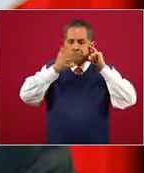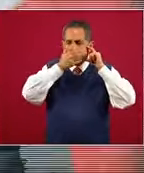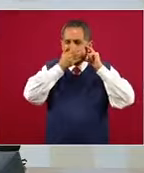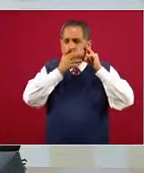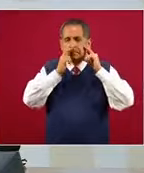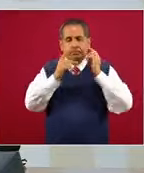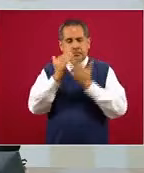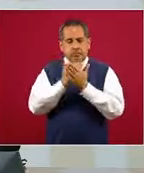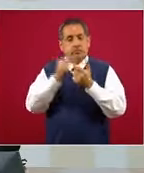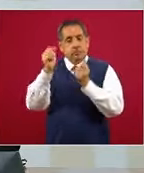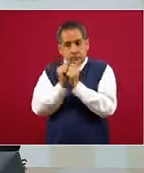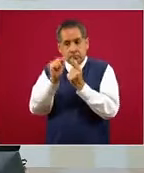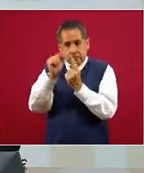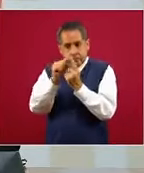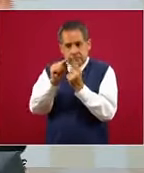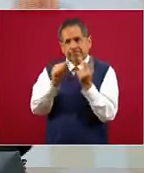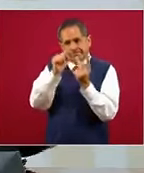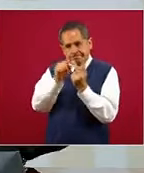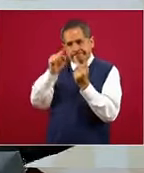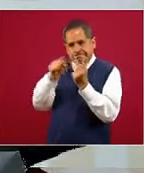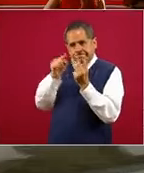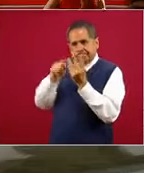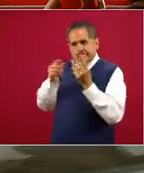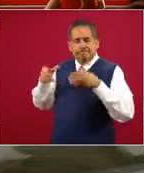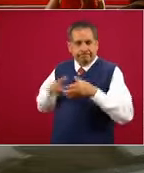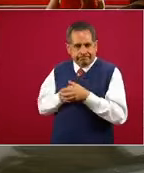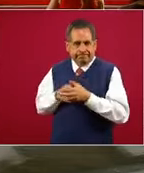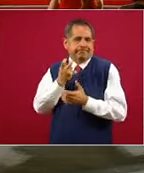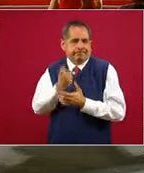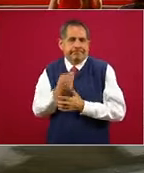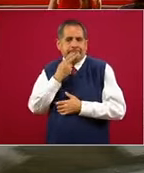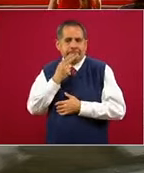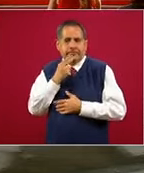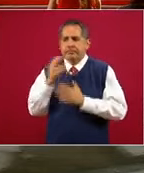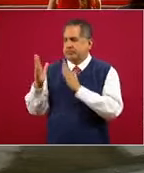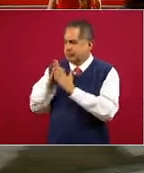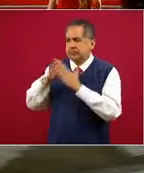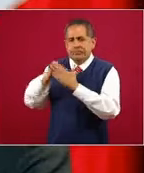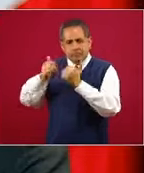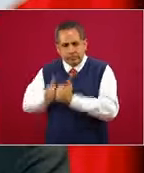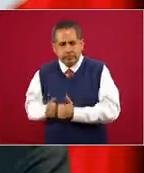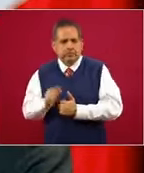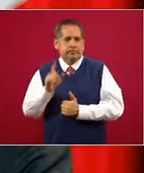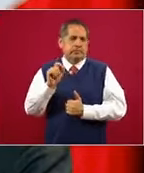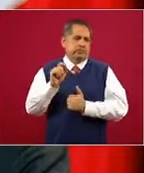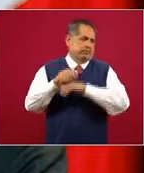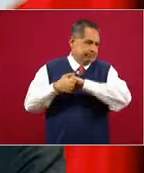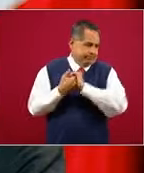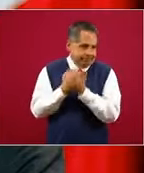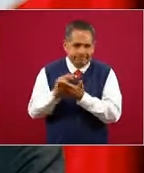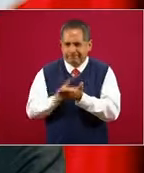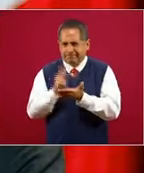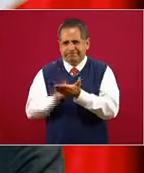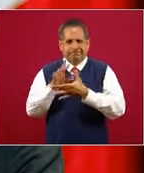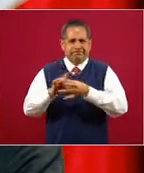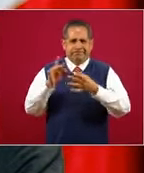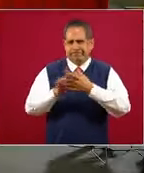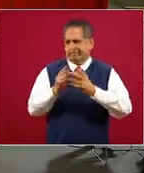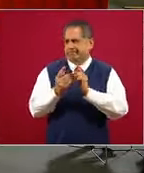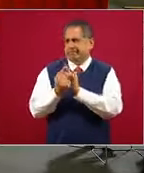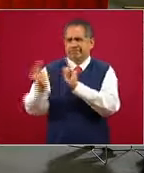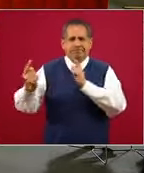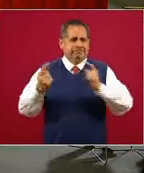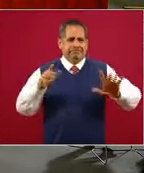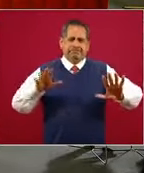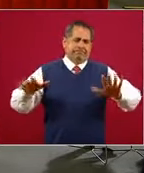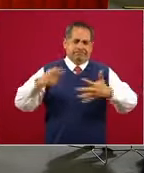lo otro, pero no deje de conservar la sana distancia, quedarse en casa, lavarse 20 veces las manos al día.